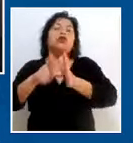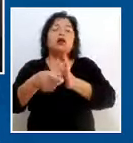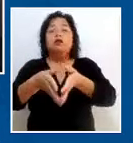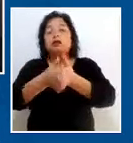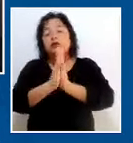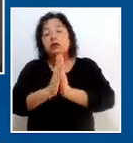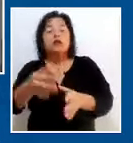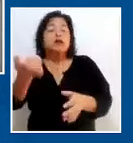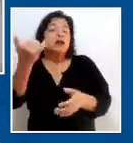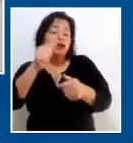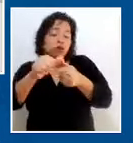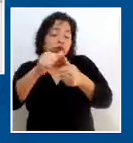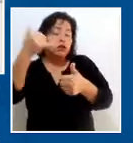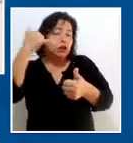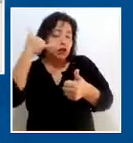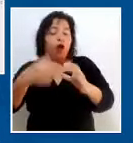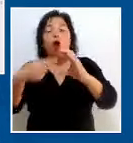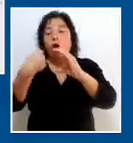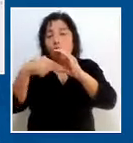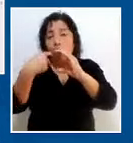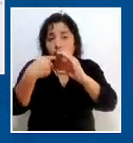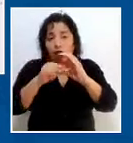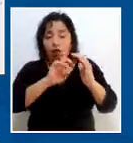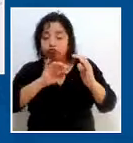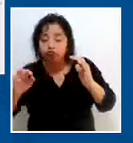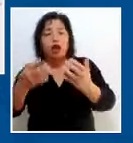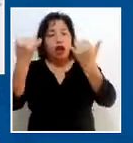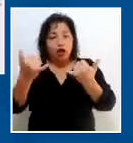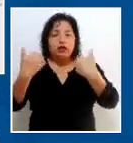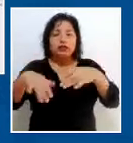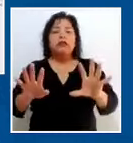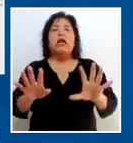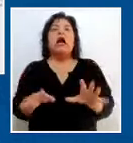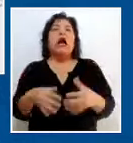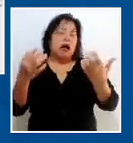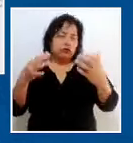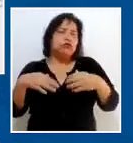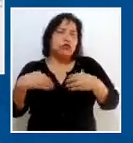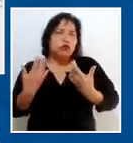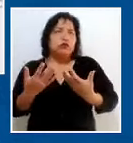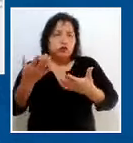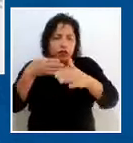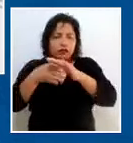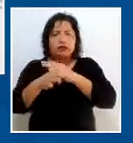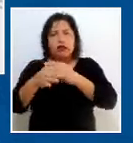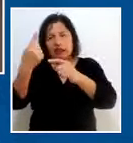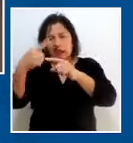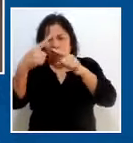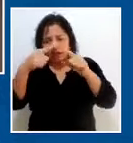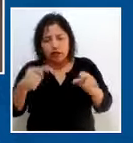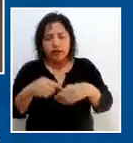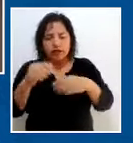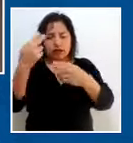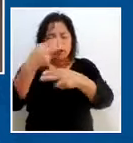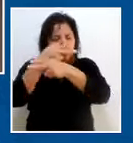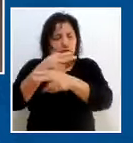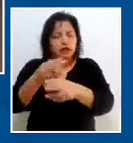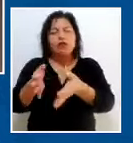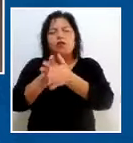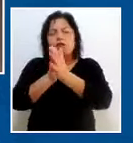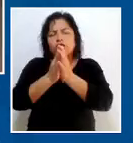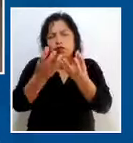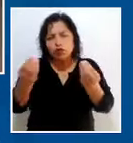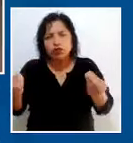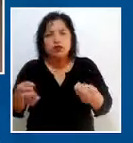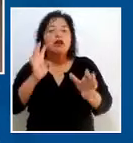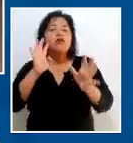correo electrónico, ¿no? Ahora que ya estamos más con el tema de la digitalización y muchas de las solicitudes, el medio,